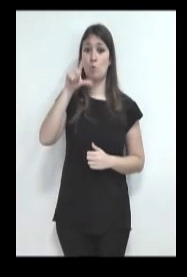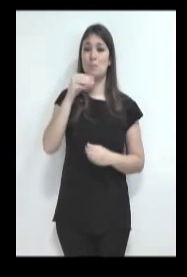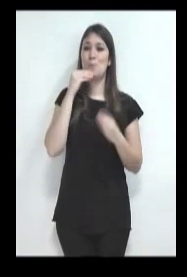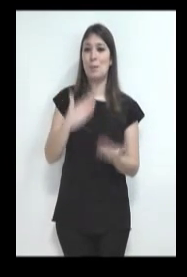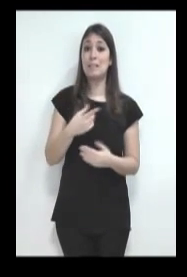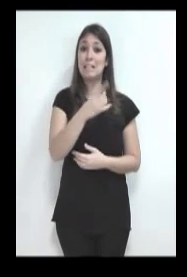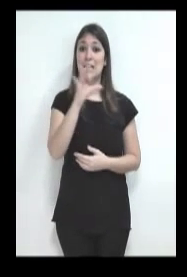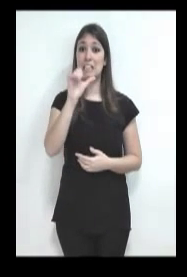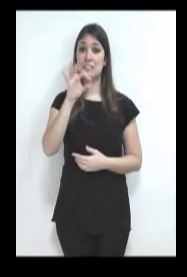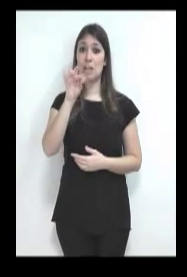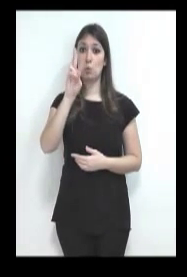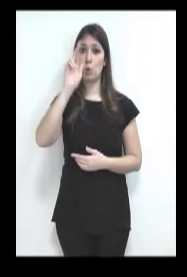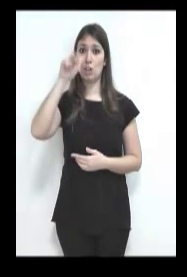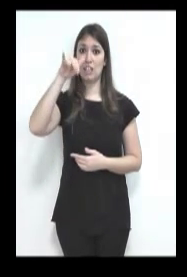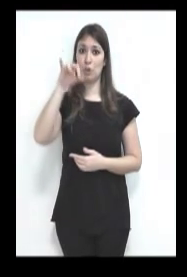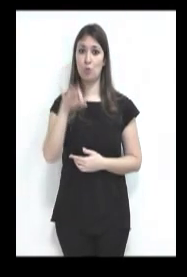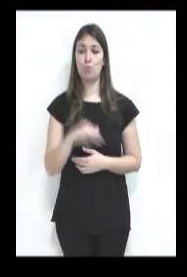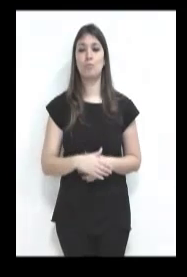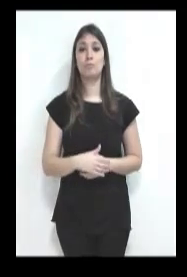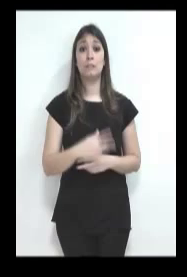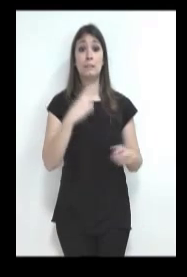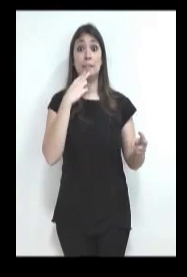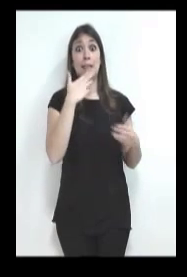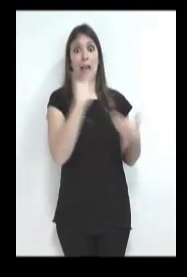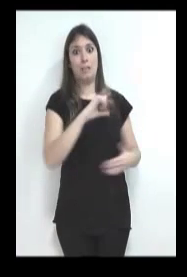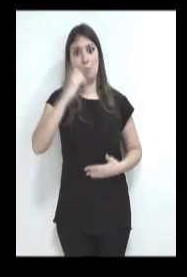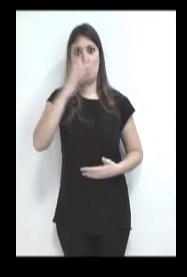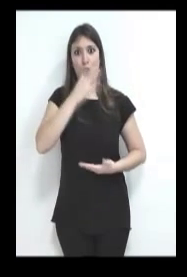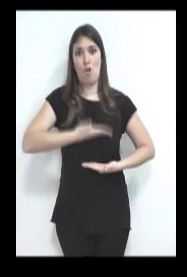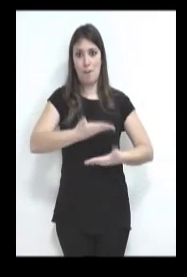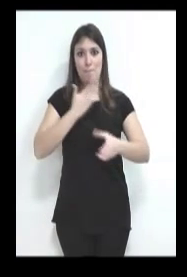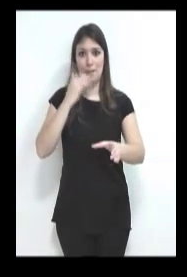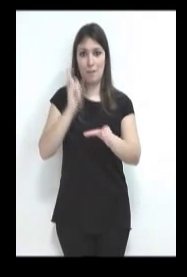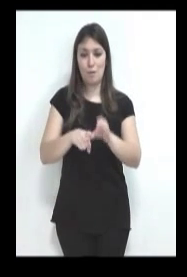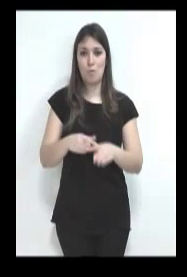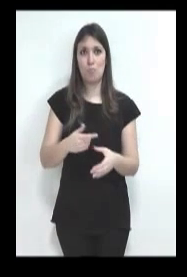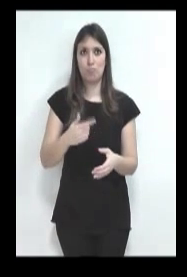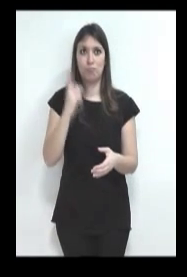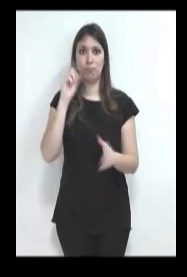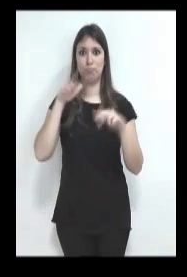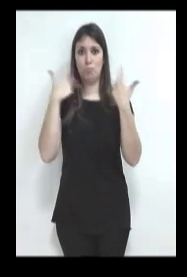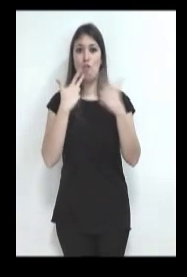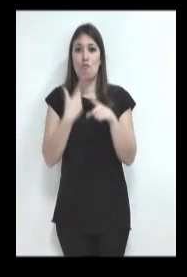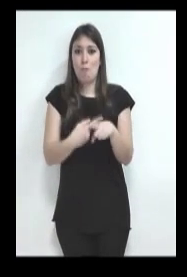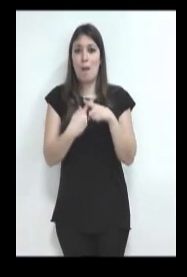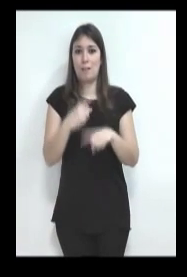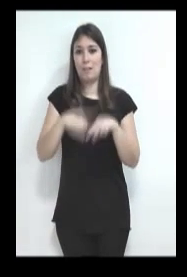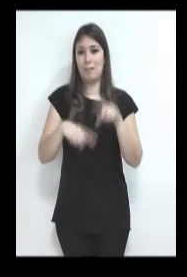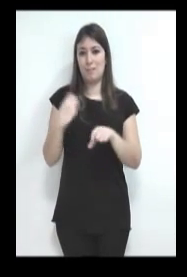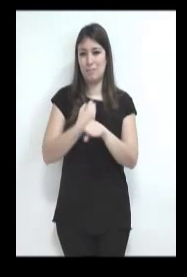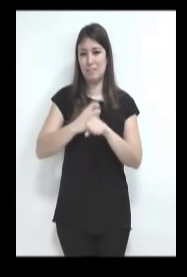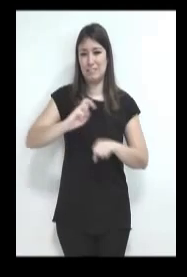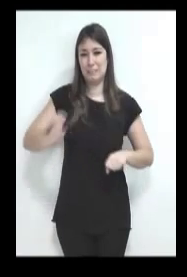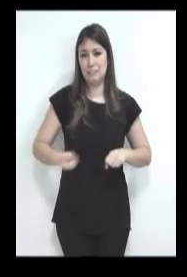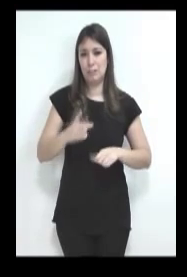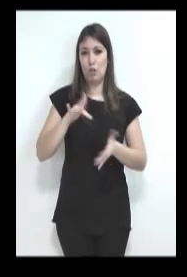Bueno, muchísimas gracias en primer lugar por la invitación y por compartir con nosotros las diferentes actividades en las que